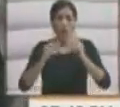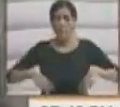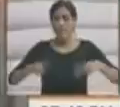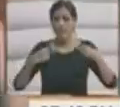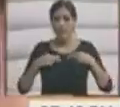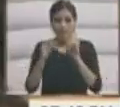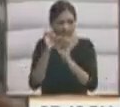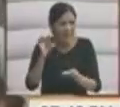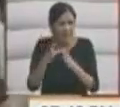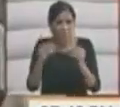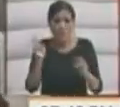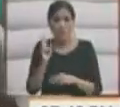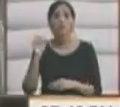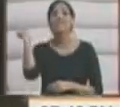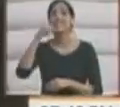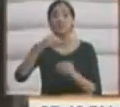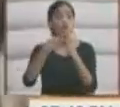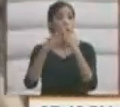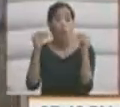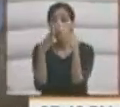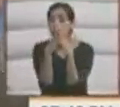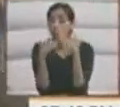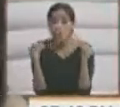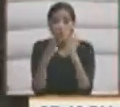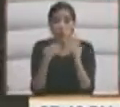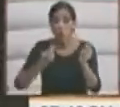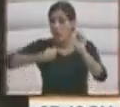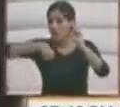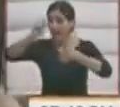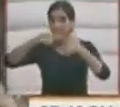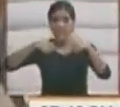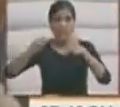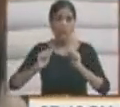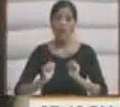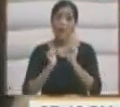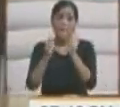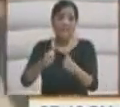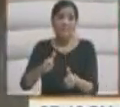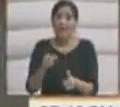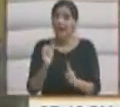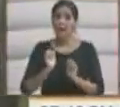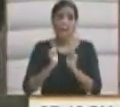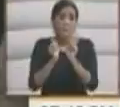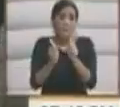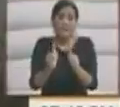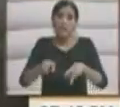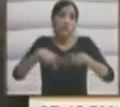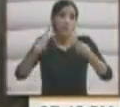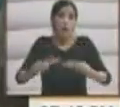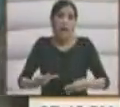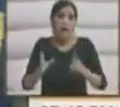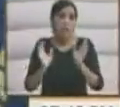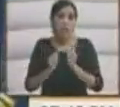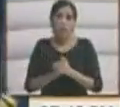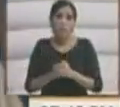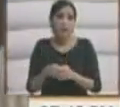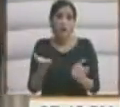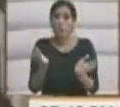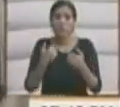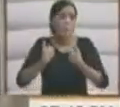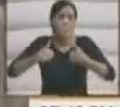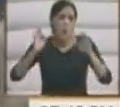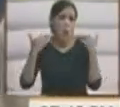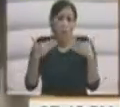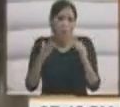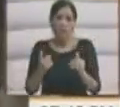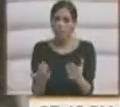Venezuela? Todo se quedó, todo se vendió, empezar otra vez de nuevo. Con una mano adelante y una mano atrás, pero no importa, con